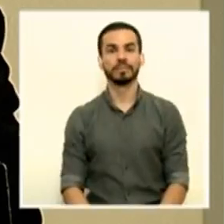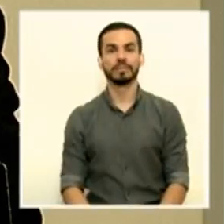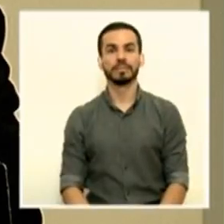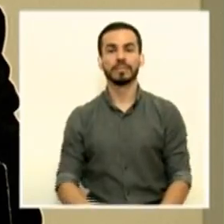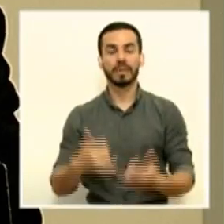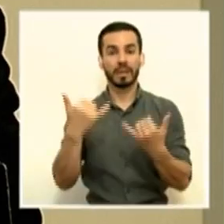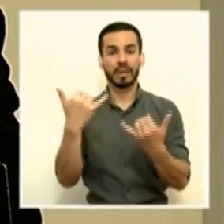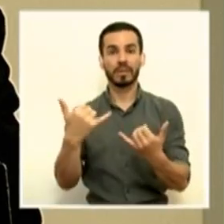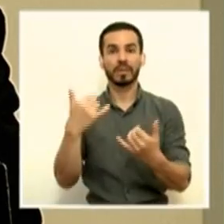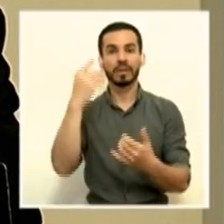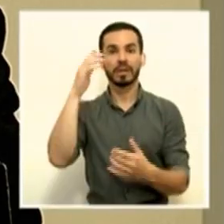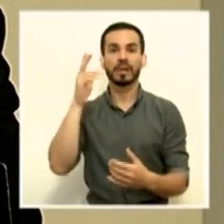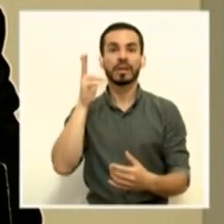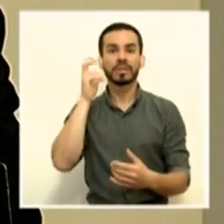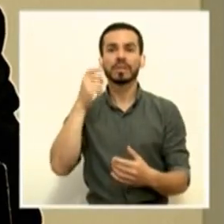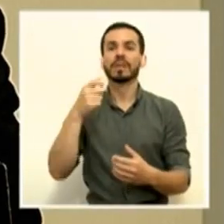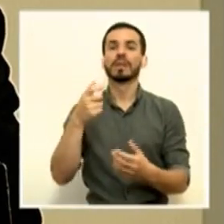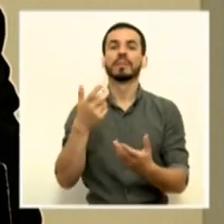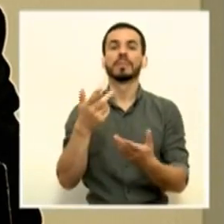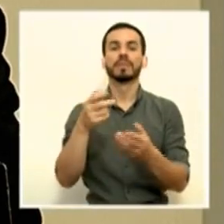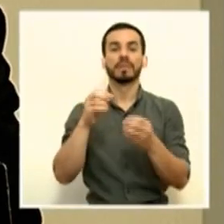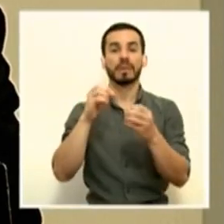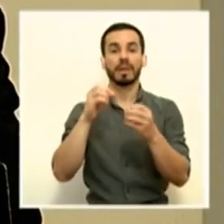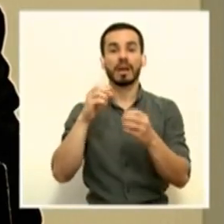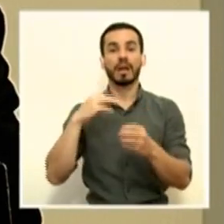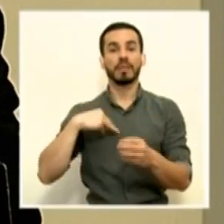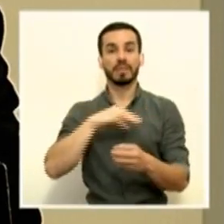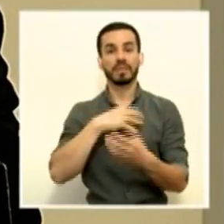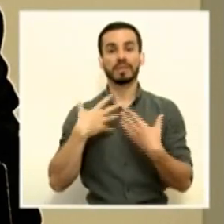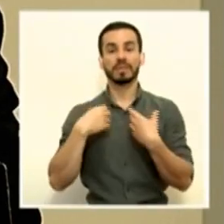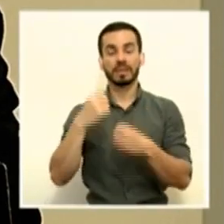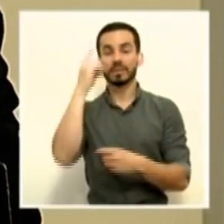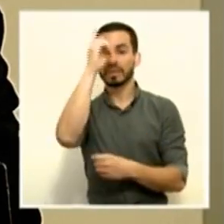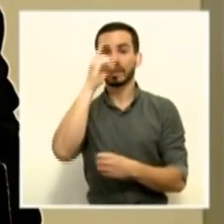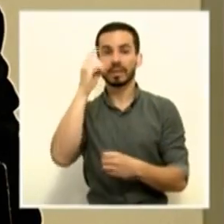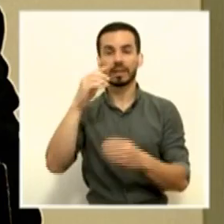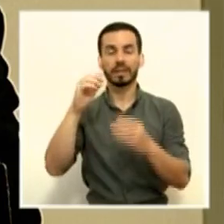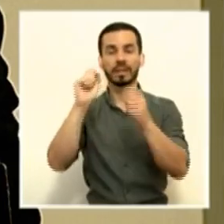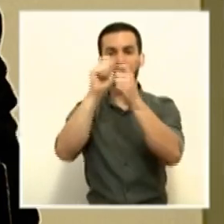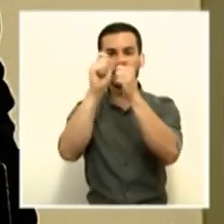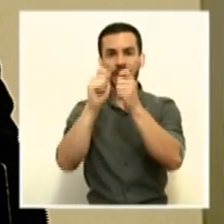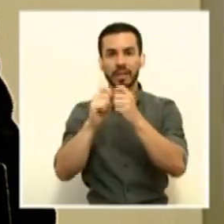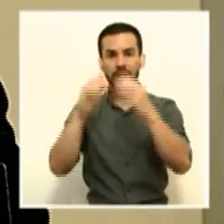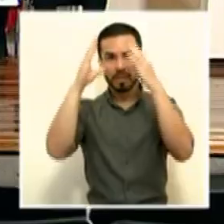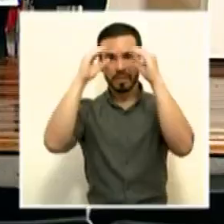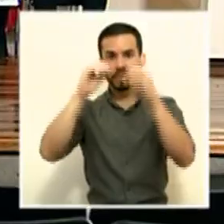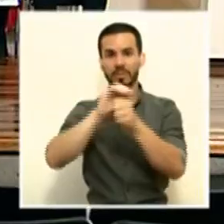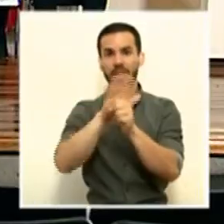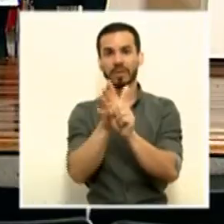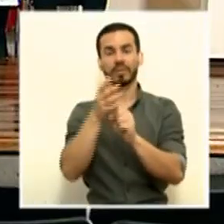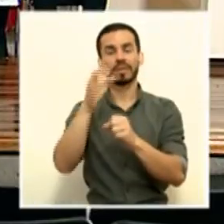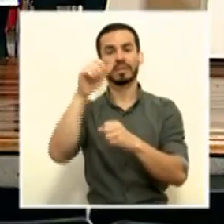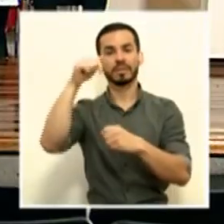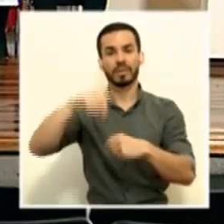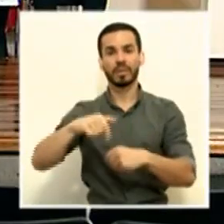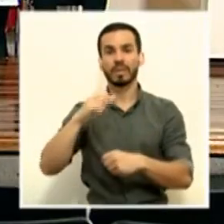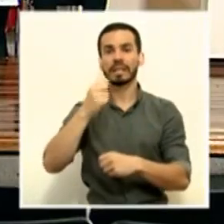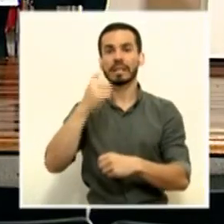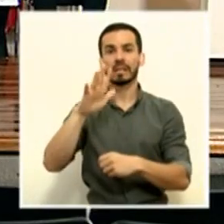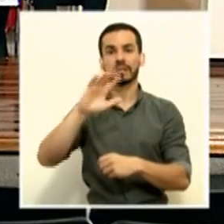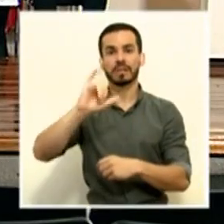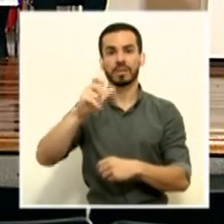Inmediato escucharemos al señor ministro de Salud, Daniel Salas, quien detallará el reporte epidemiológico para este miércoles 15 de